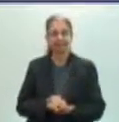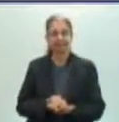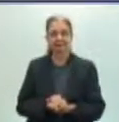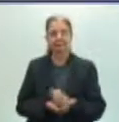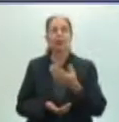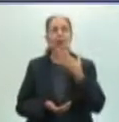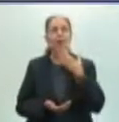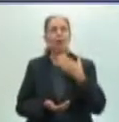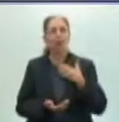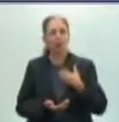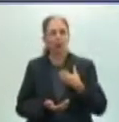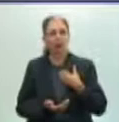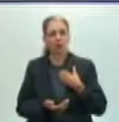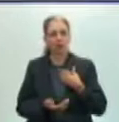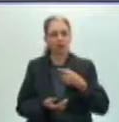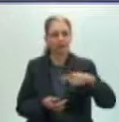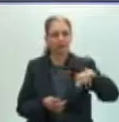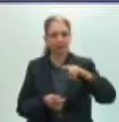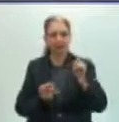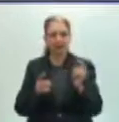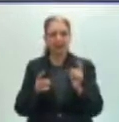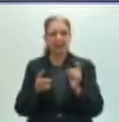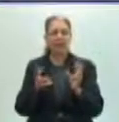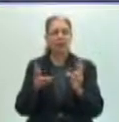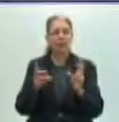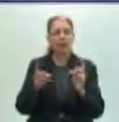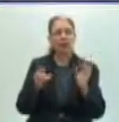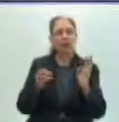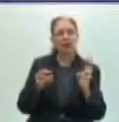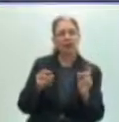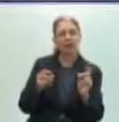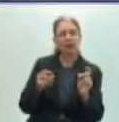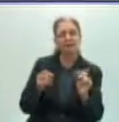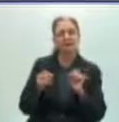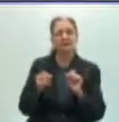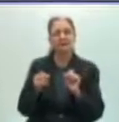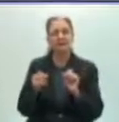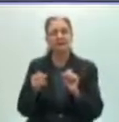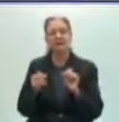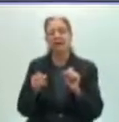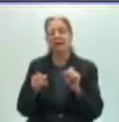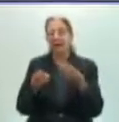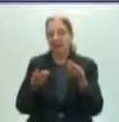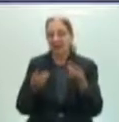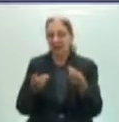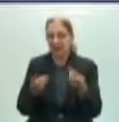Como usted lo que va a calcular es la cantidad de hectáreas sembradas de malanga,